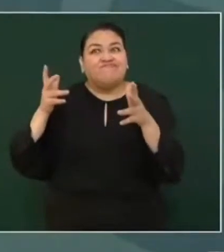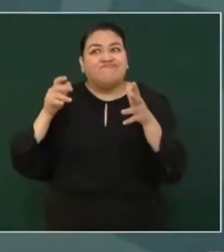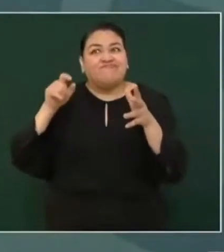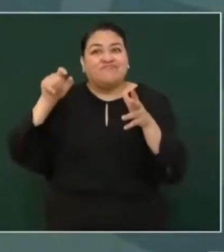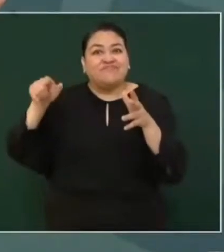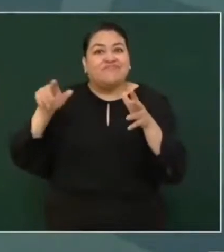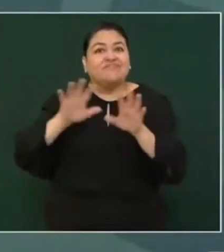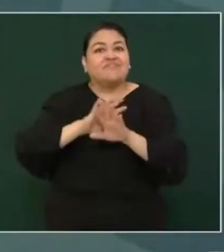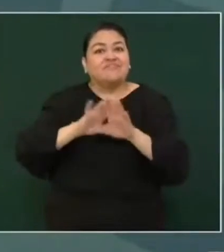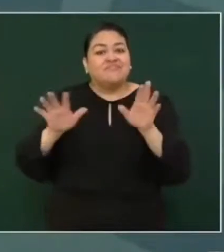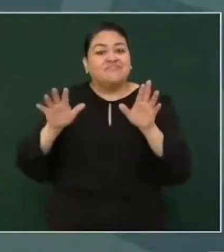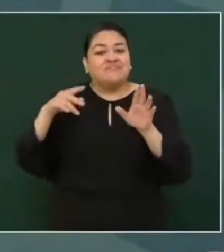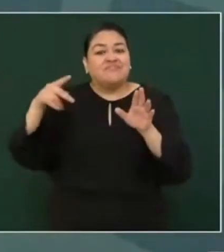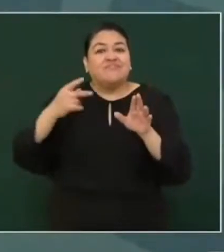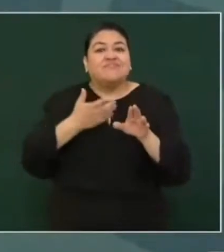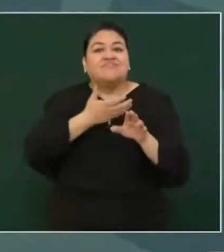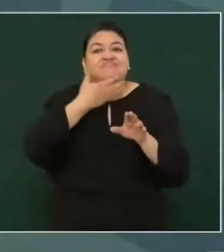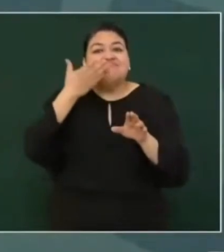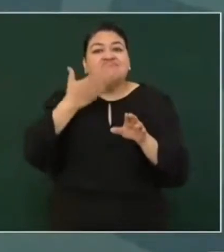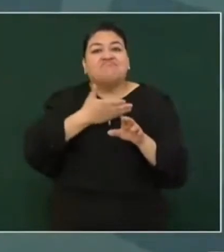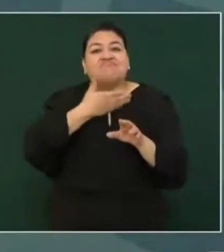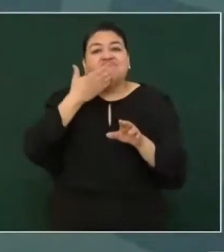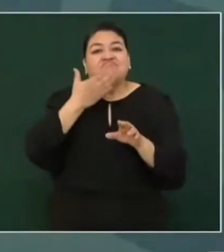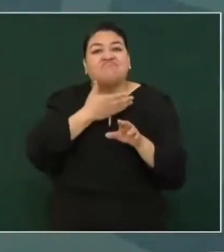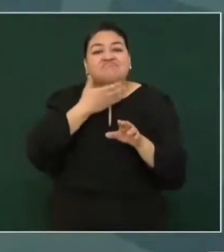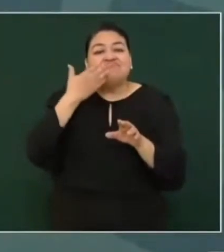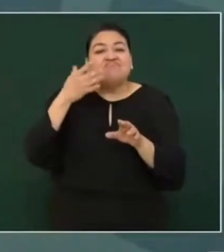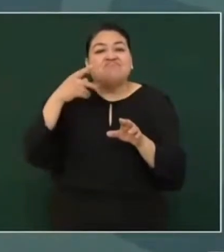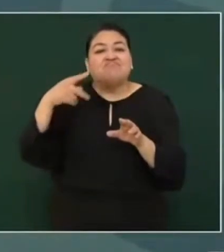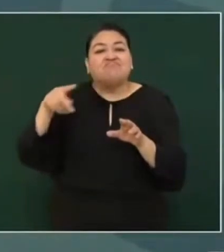esa actividad como un modo